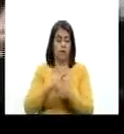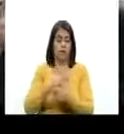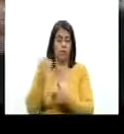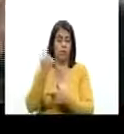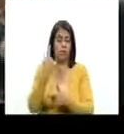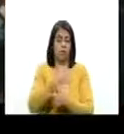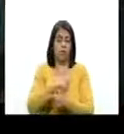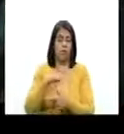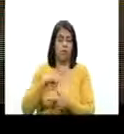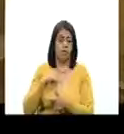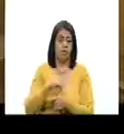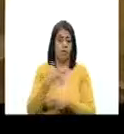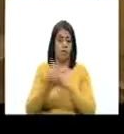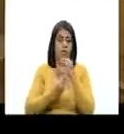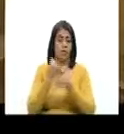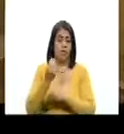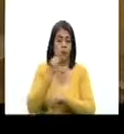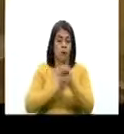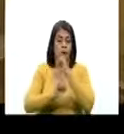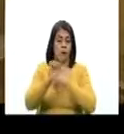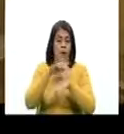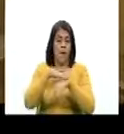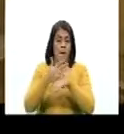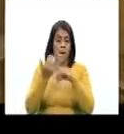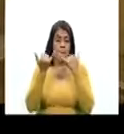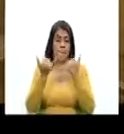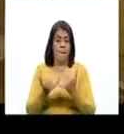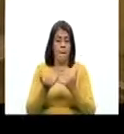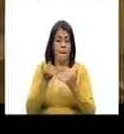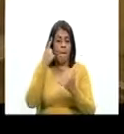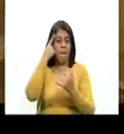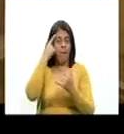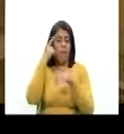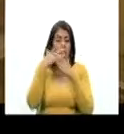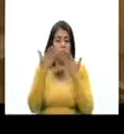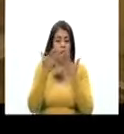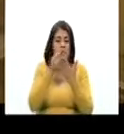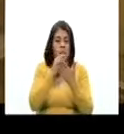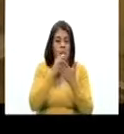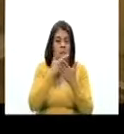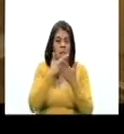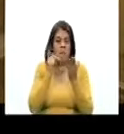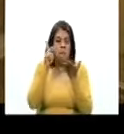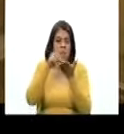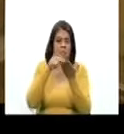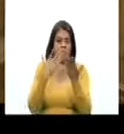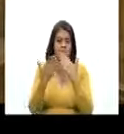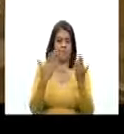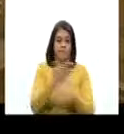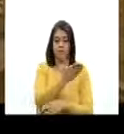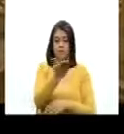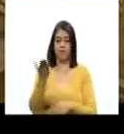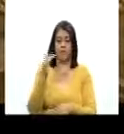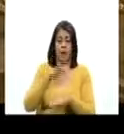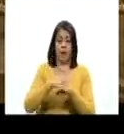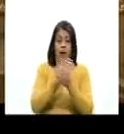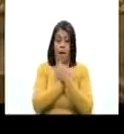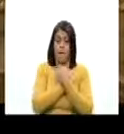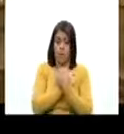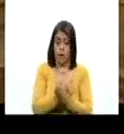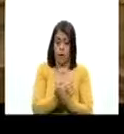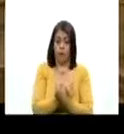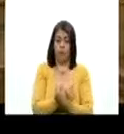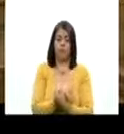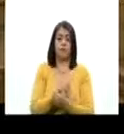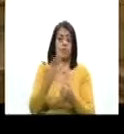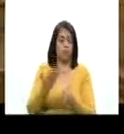solo defendiéndome, defendiéndolo. Pero ¿saben qué? Fue hermoso estar acá, compartir con ustedes su amor.